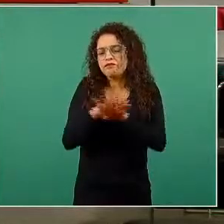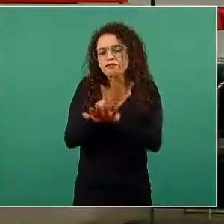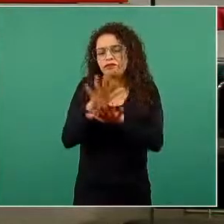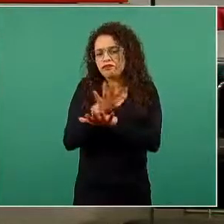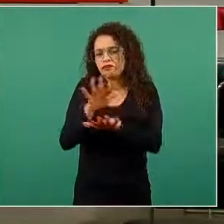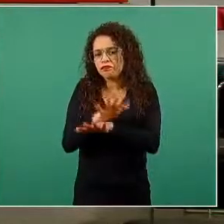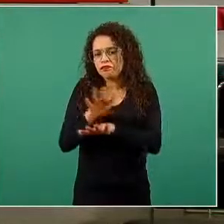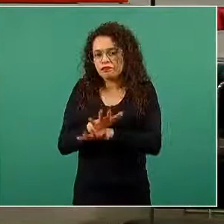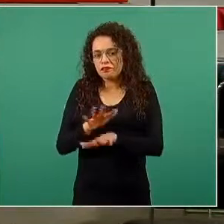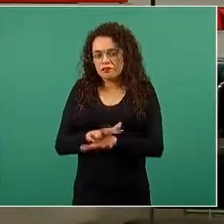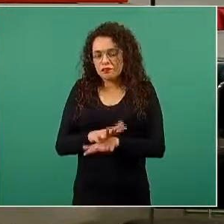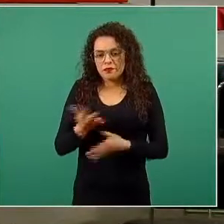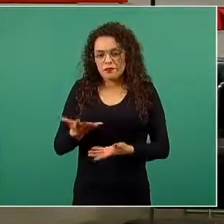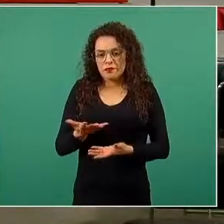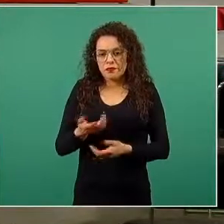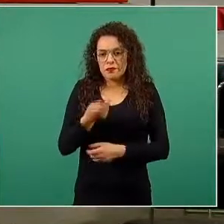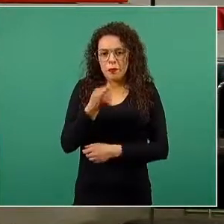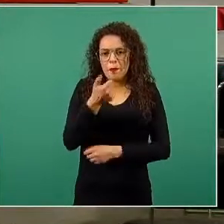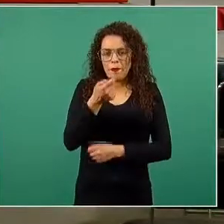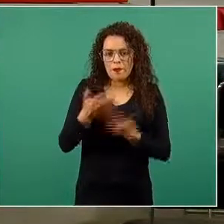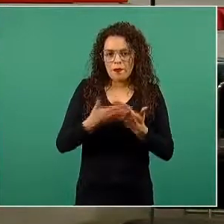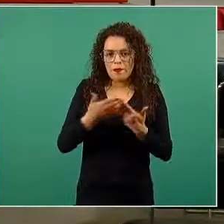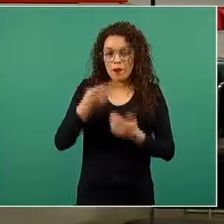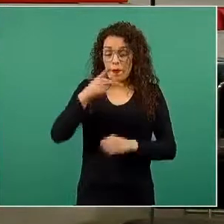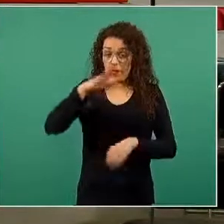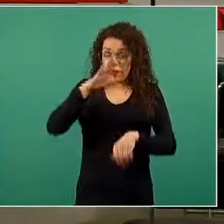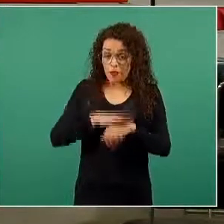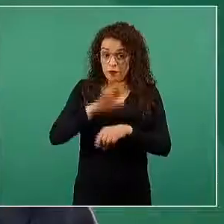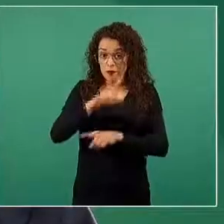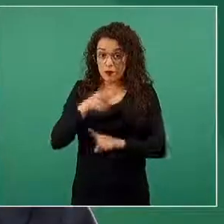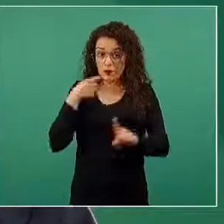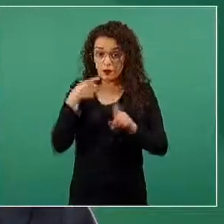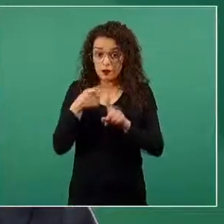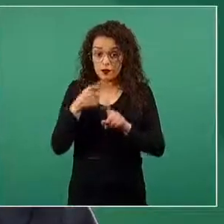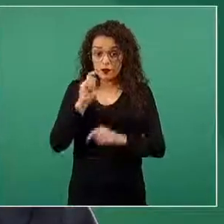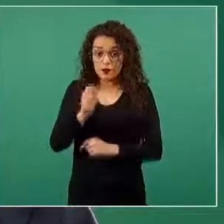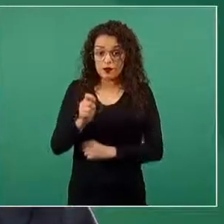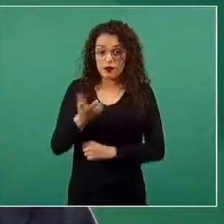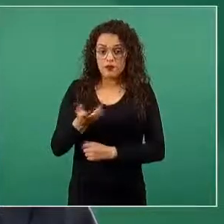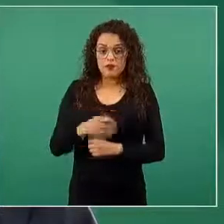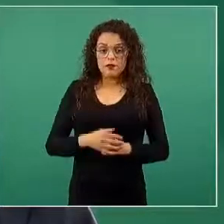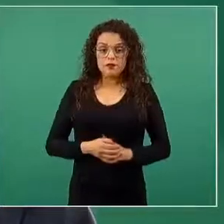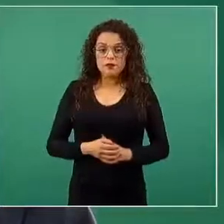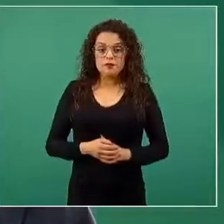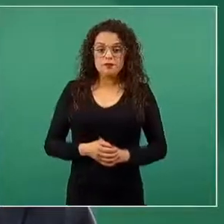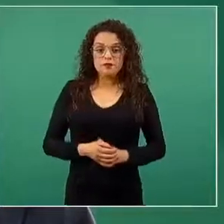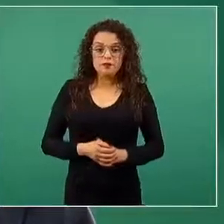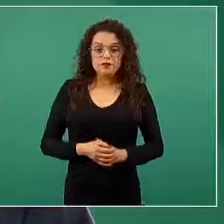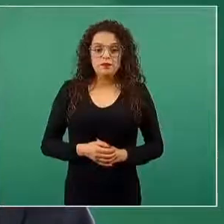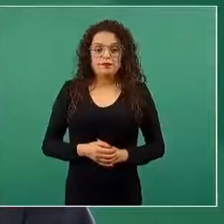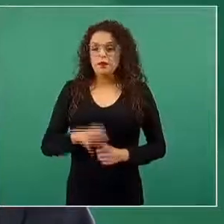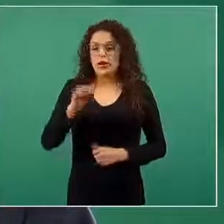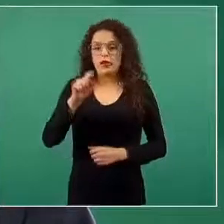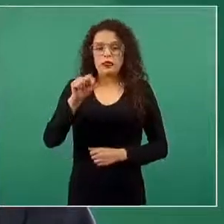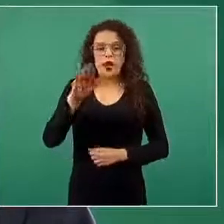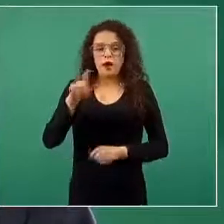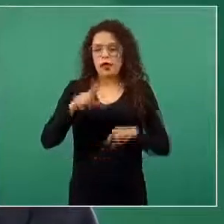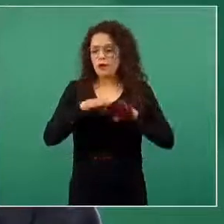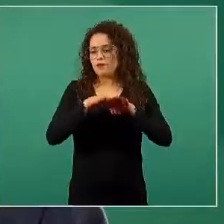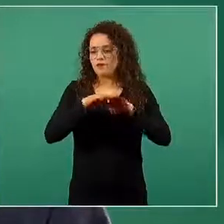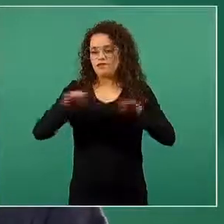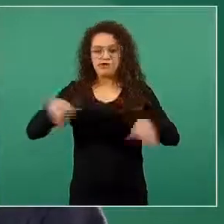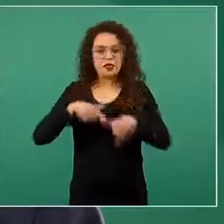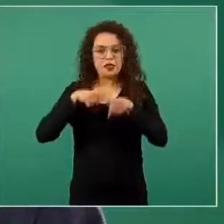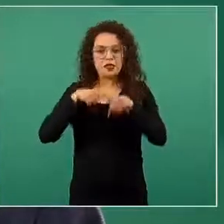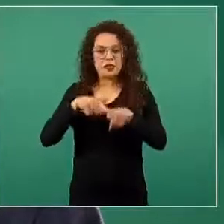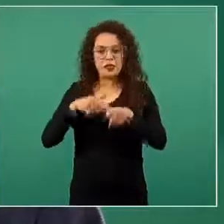porcentaje de eventos que pueden ser más que leves, se mantiene muy estable, se ha mantenido muy estable.